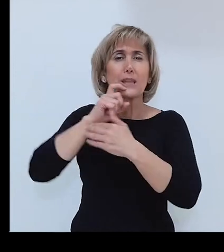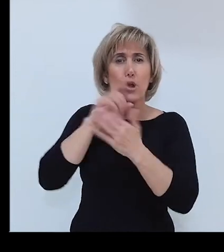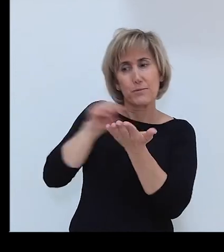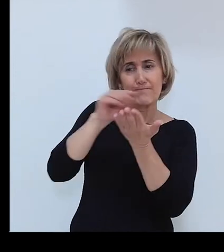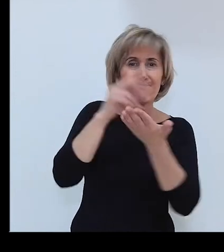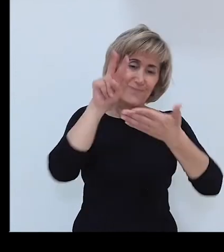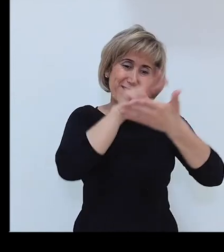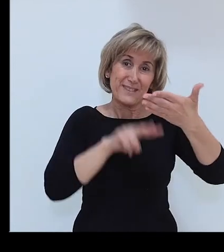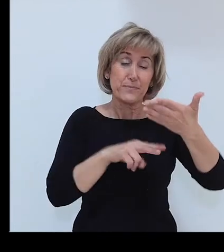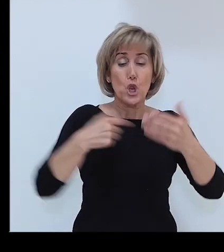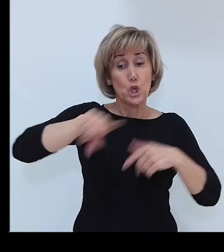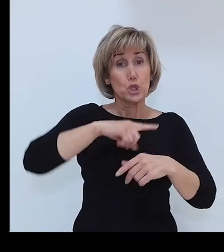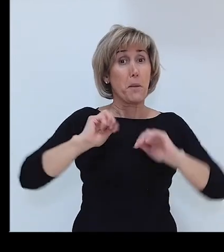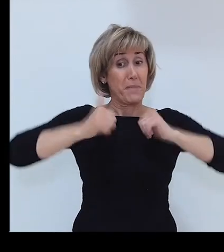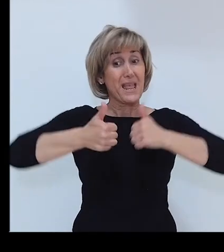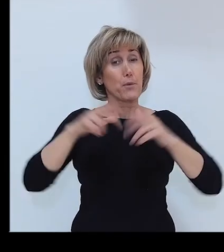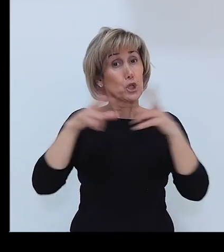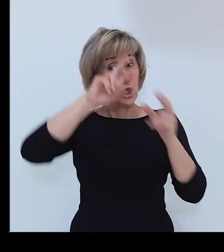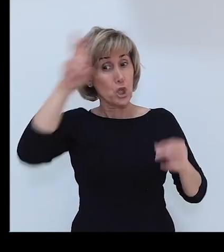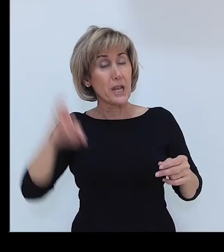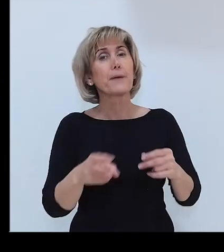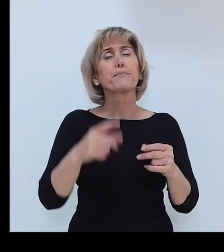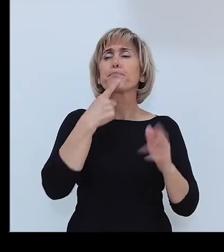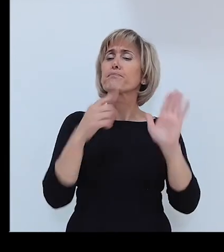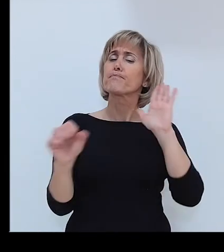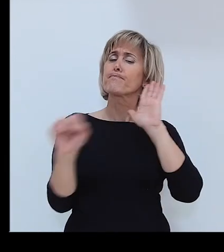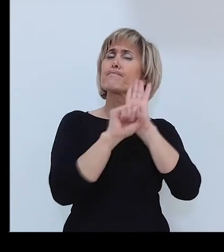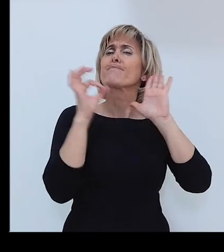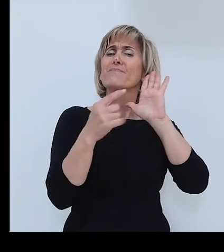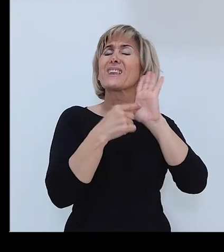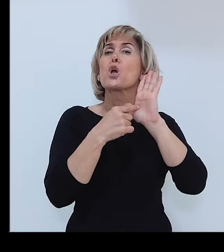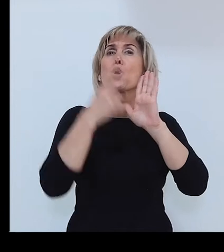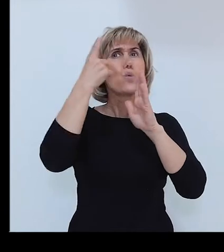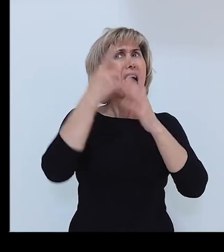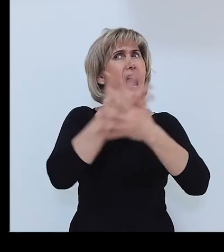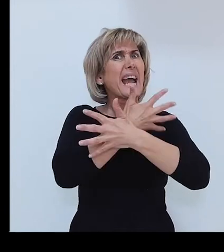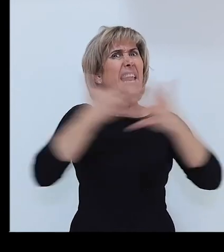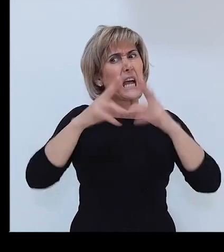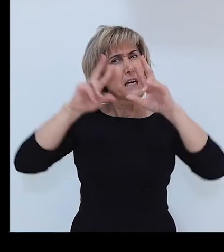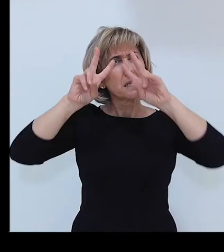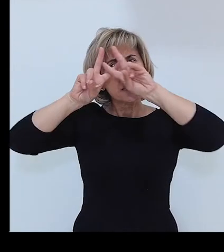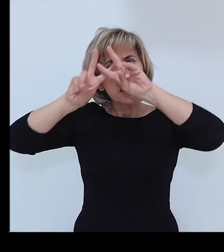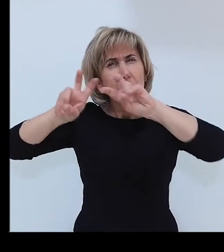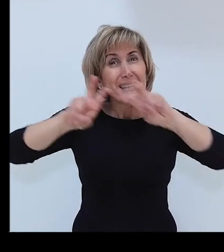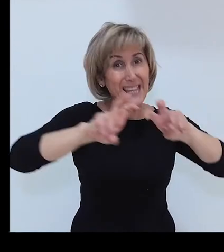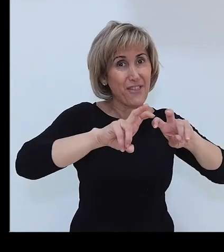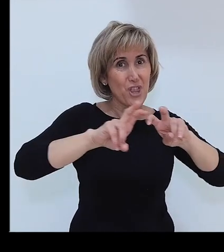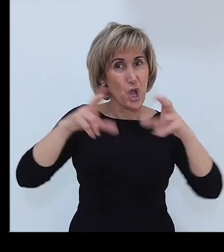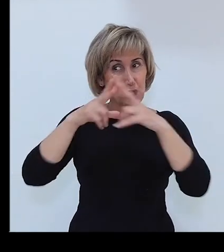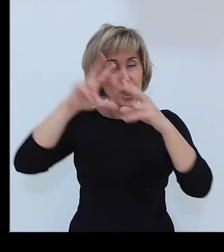Harriet Martineau. Es decir, empezamos la sociología y el canon sociológico nos habla de una macro